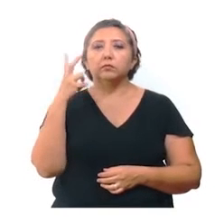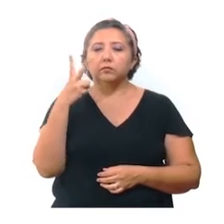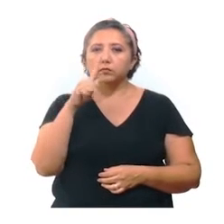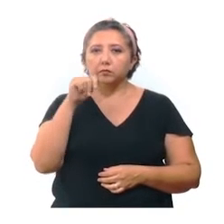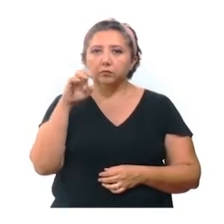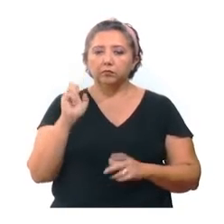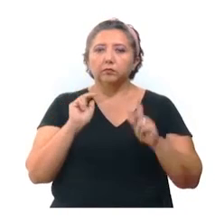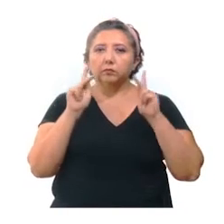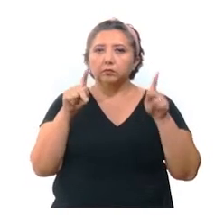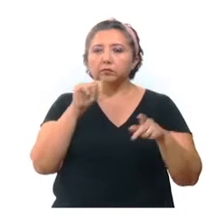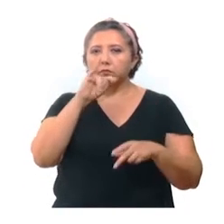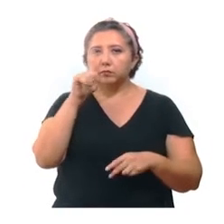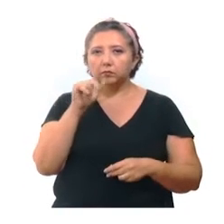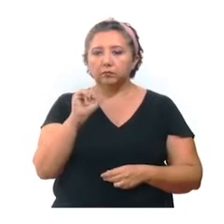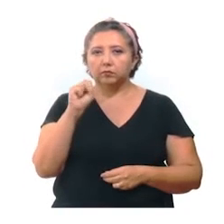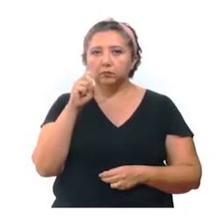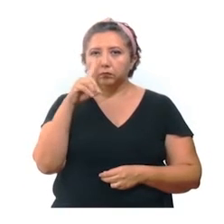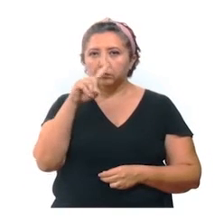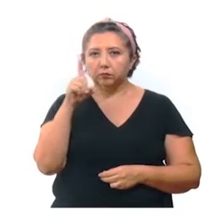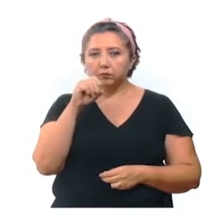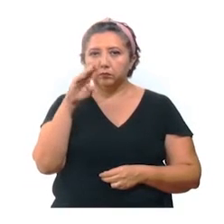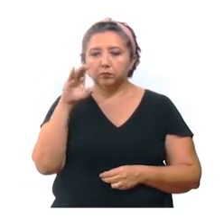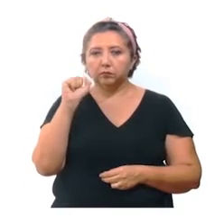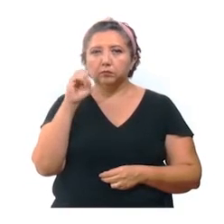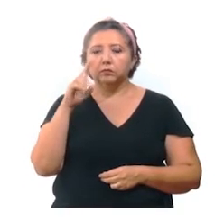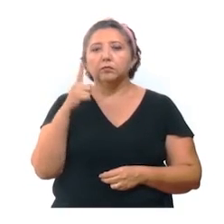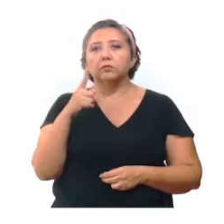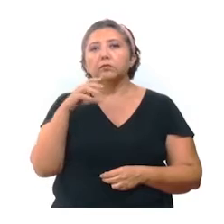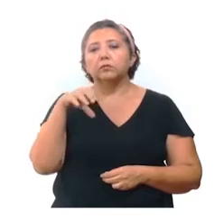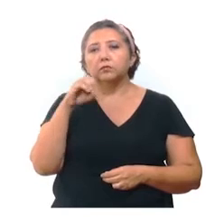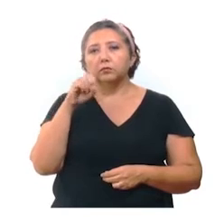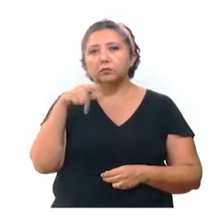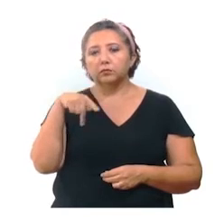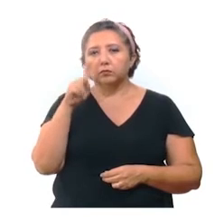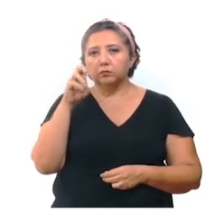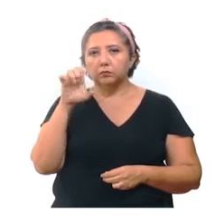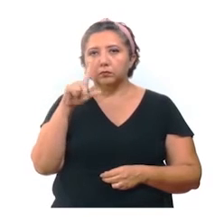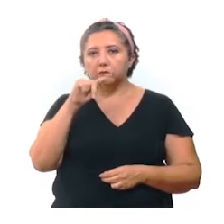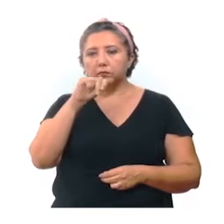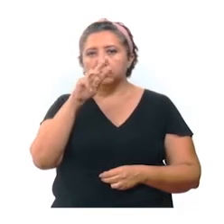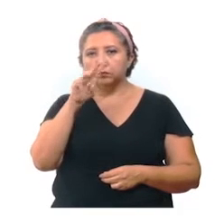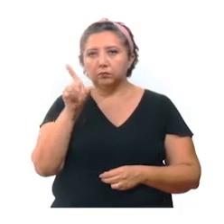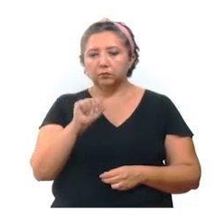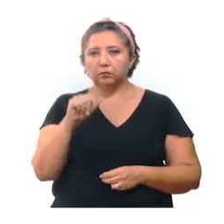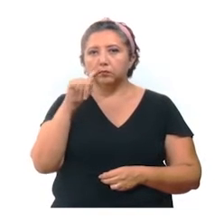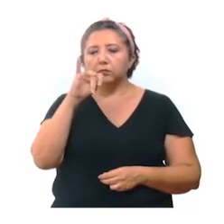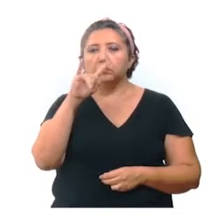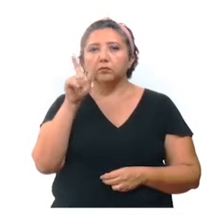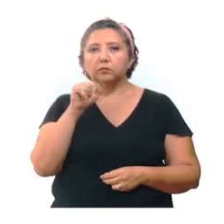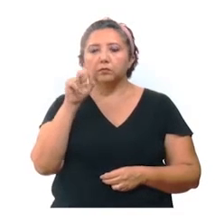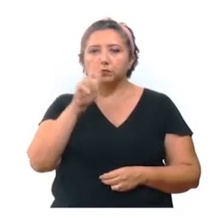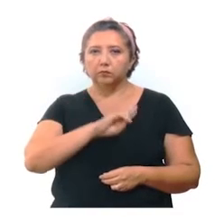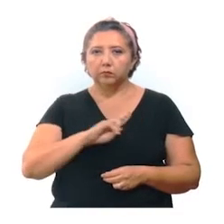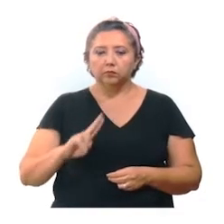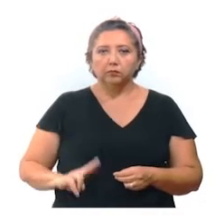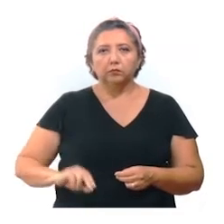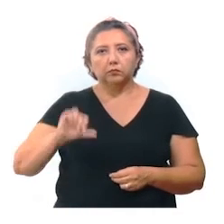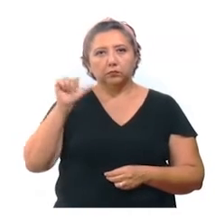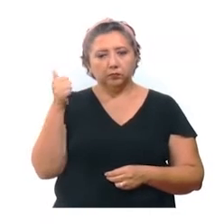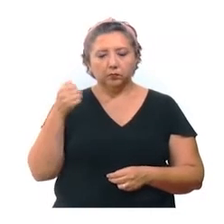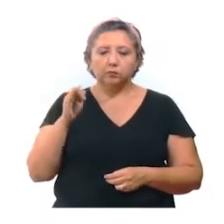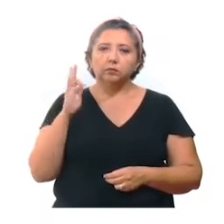Motul, Progreso, Tzucacab y Yaxcabá, 1 en Concal, Jomún, Canacín, Temozón, Ticul, Tizimín, Humán y 1